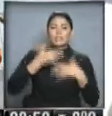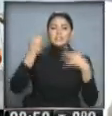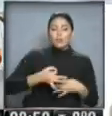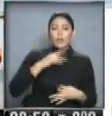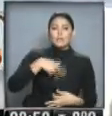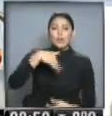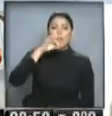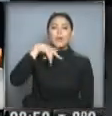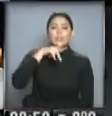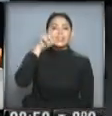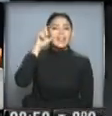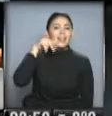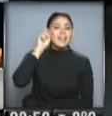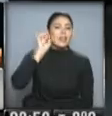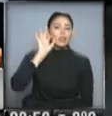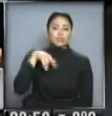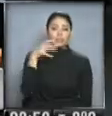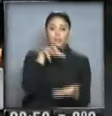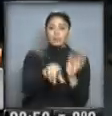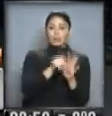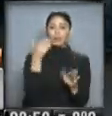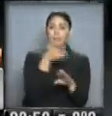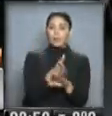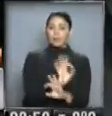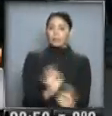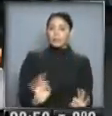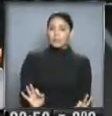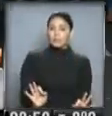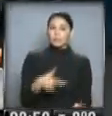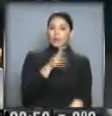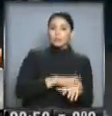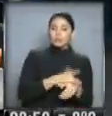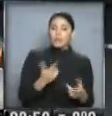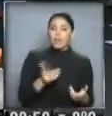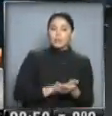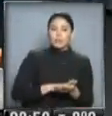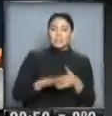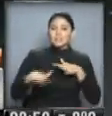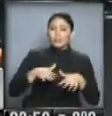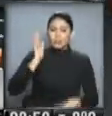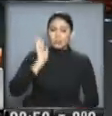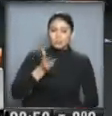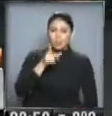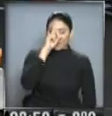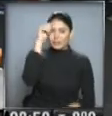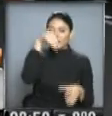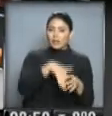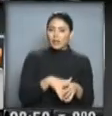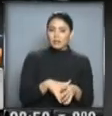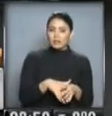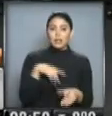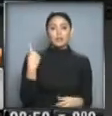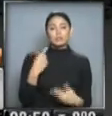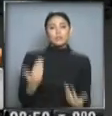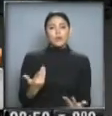Montenegro, más de ir a la legislatura, no se ha hecho cargo de lo que ha pasado en el hospital. Y nosotros,